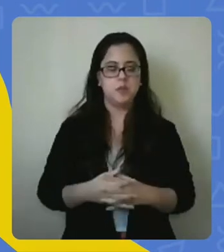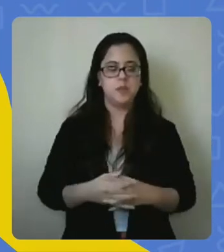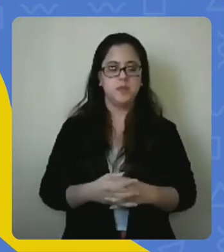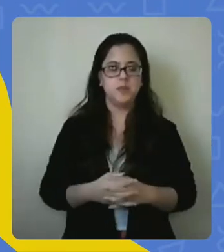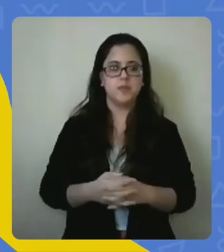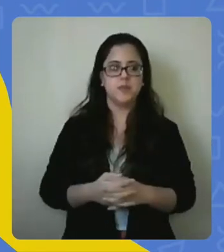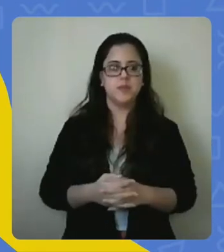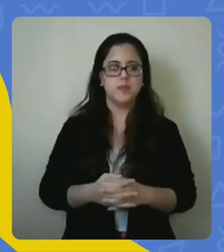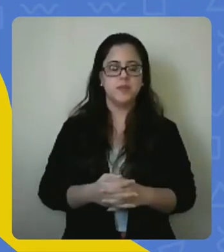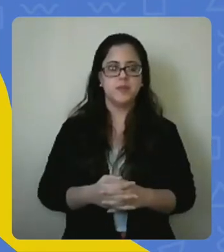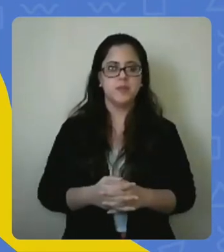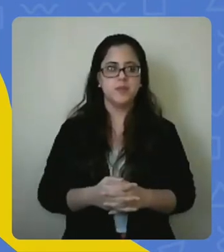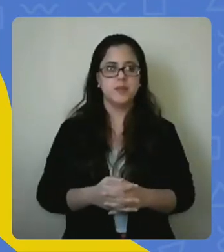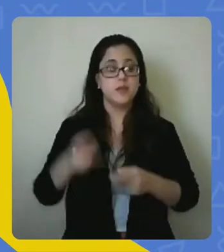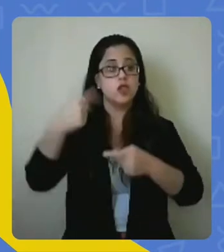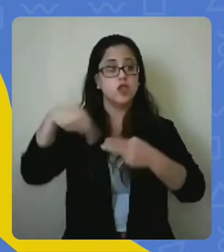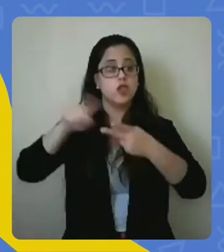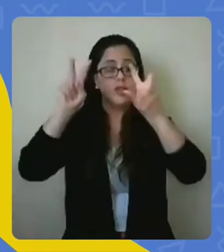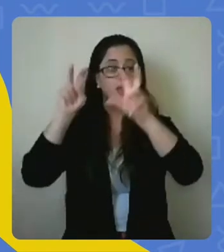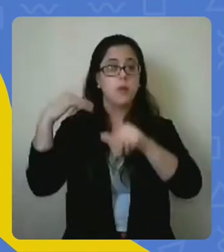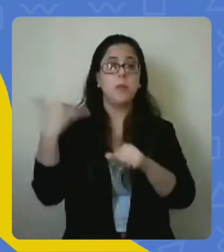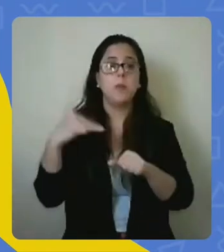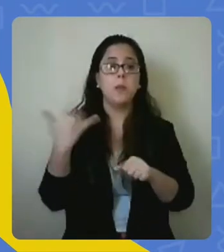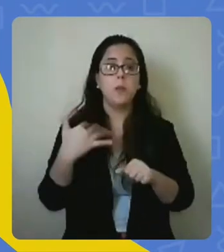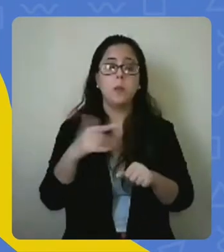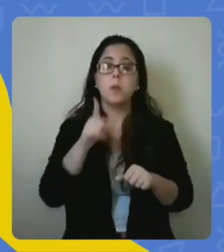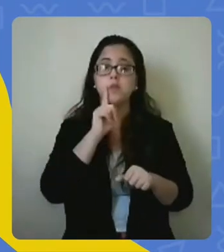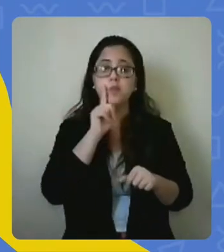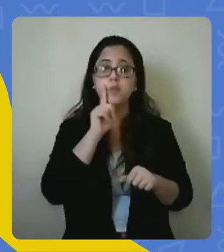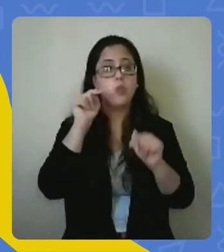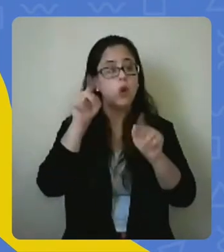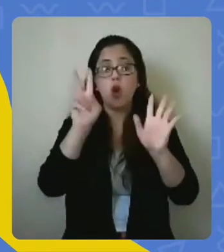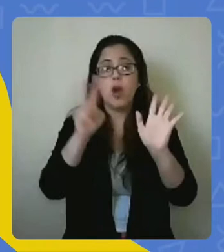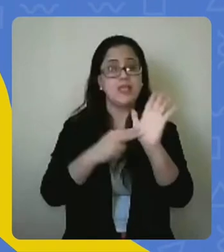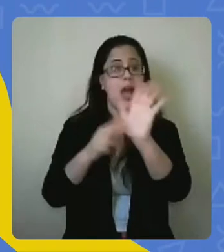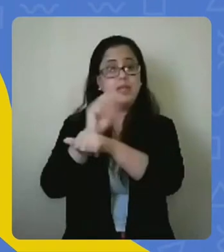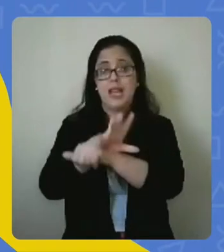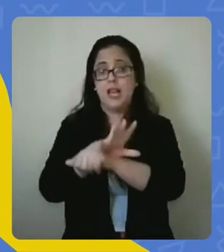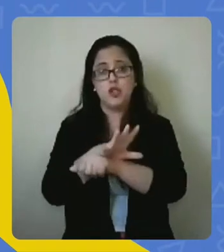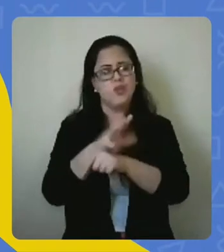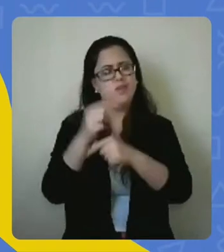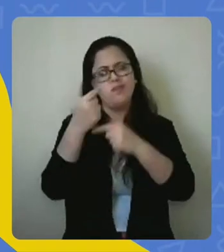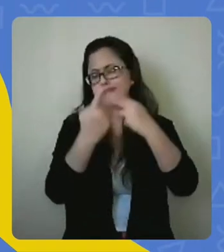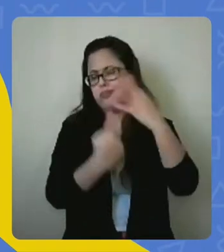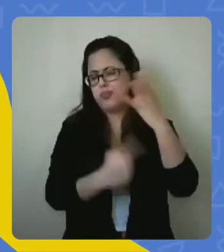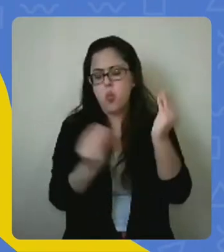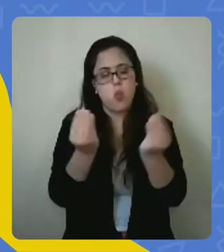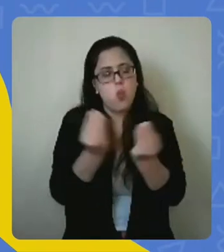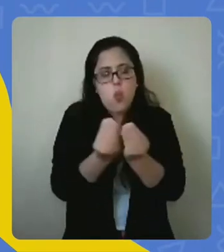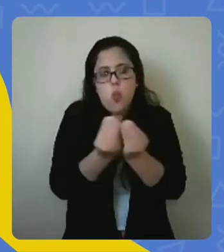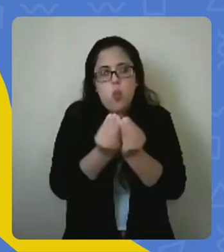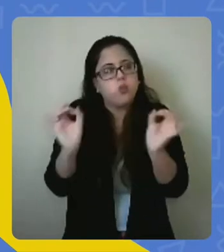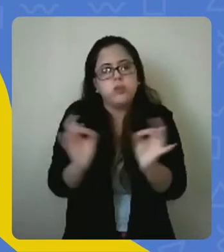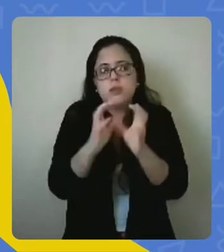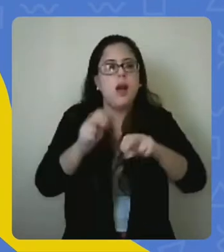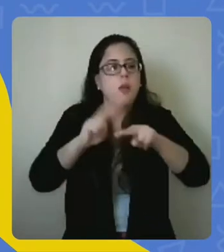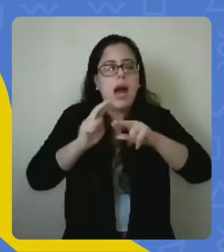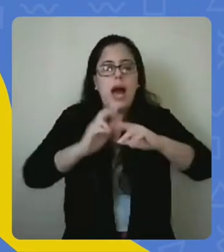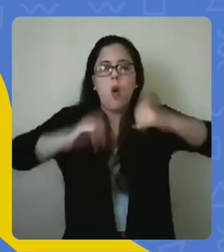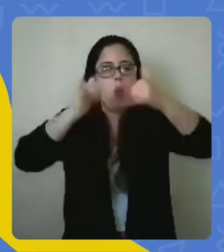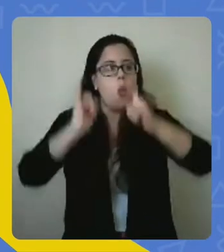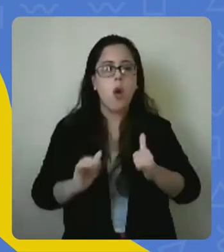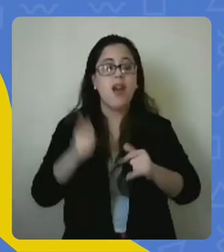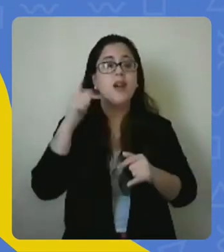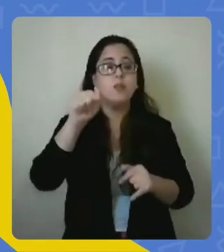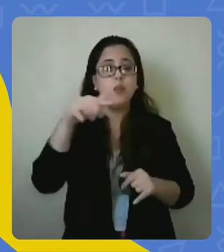Bueno, y otra cosa importante que vamos a tener, bueno, eso era la presentación, hay muchas más cosas que podríamos hacer, miles de juegos más. Es muy